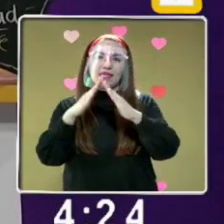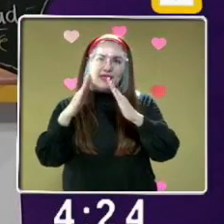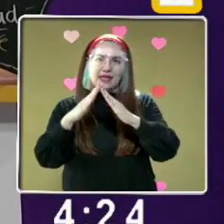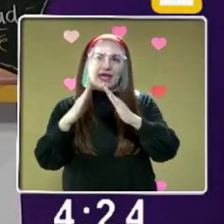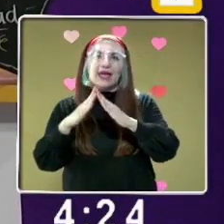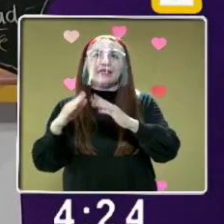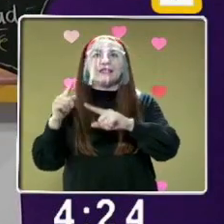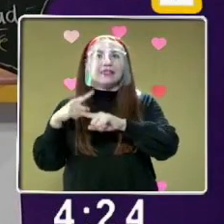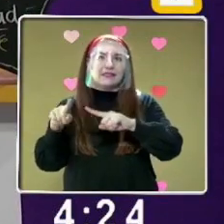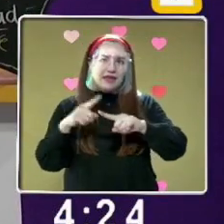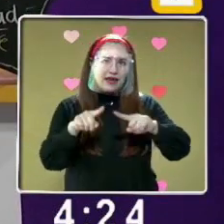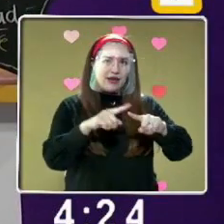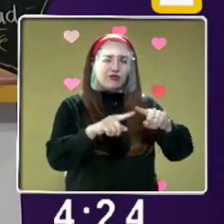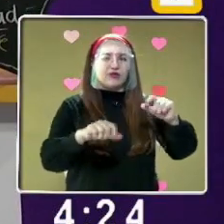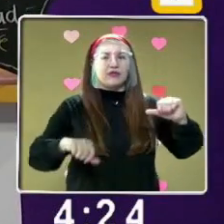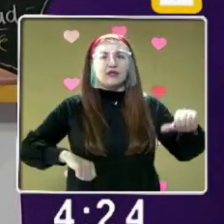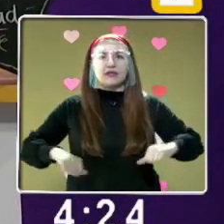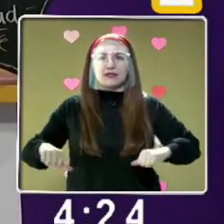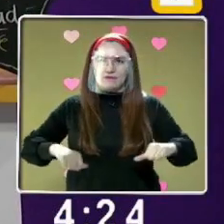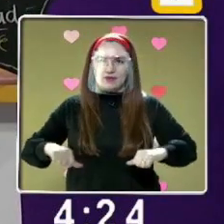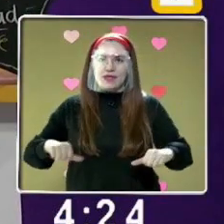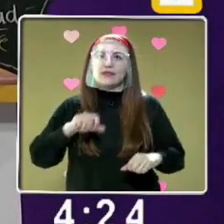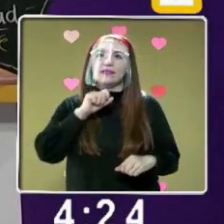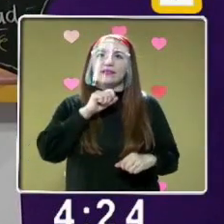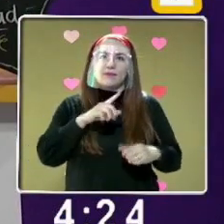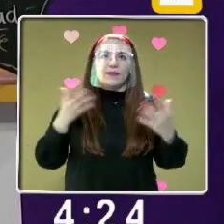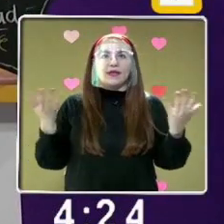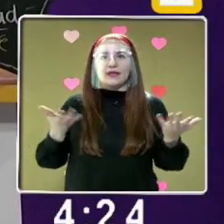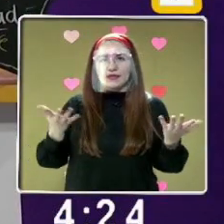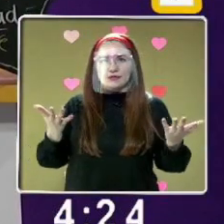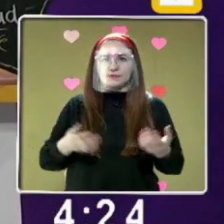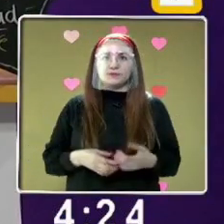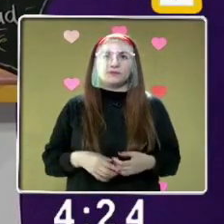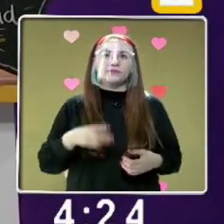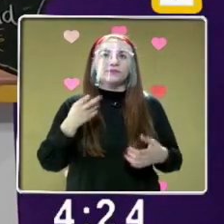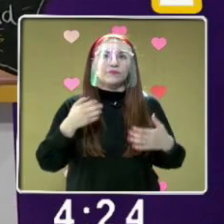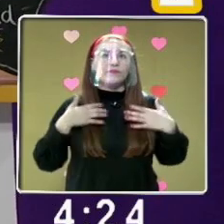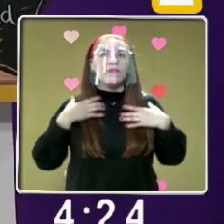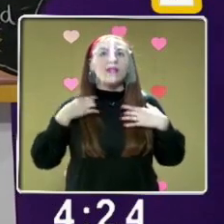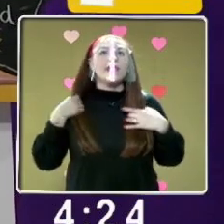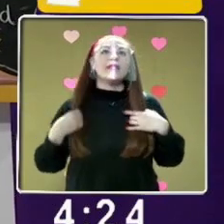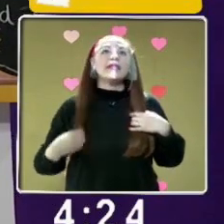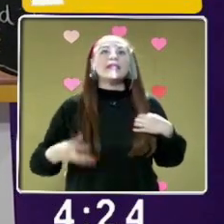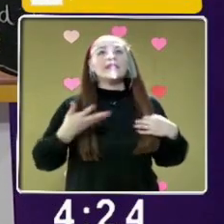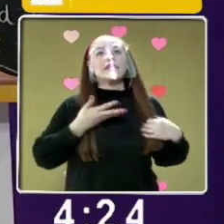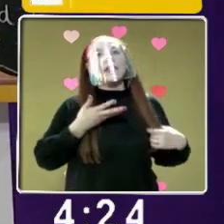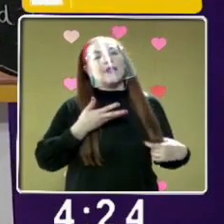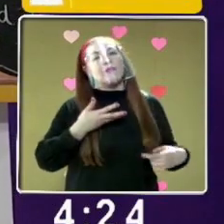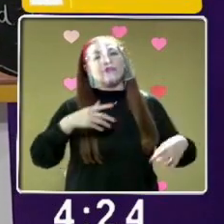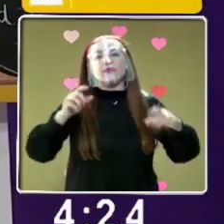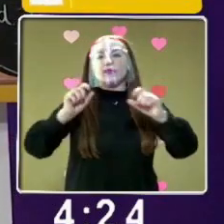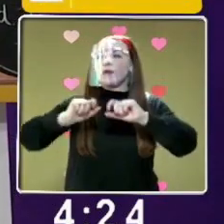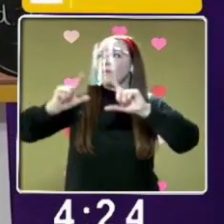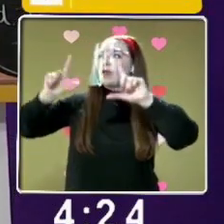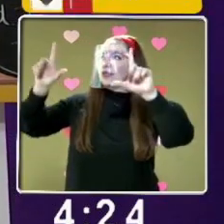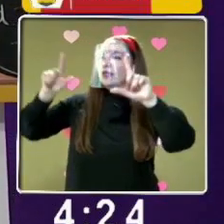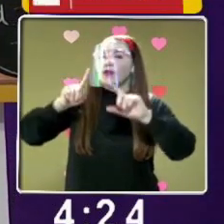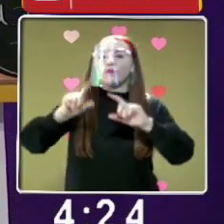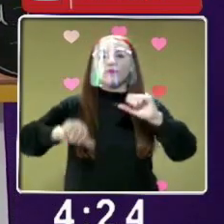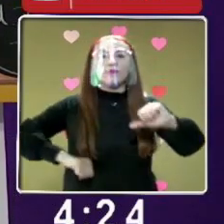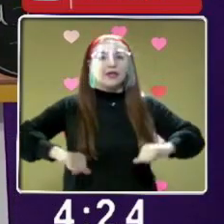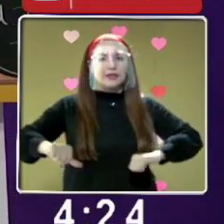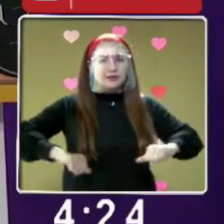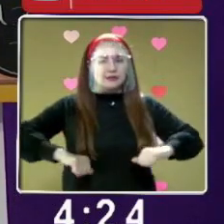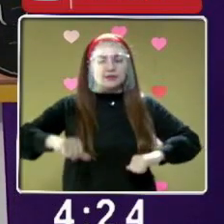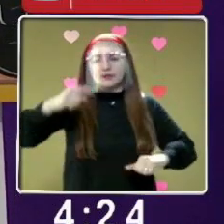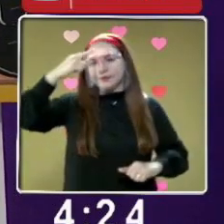pues, otras actividades que realizar. Y en este caso, nosotros tenemos para ustedes en pantalla una actividad que es